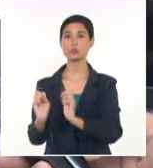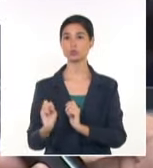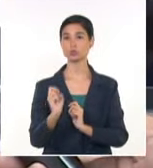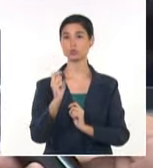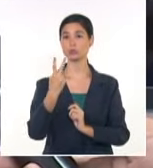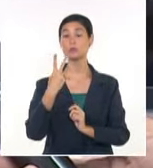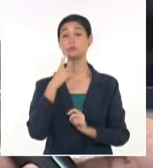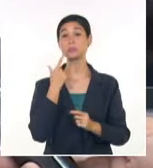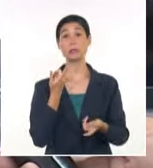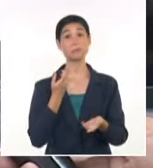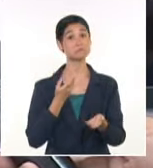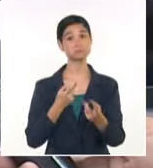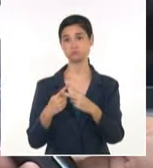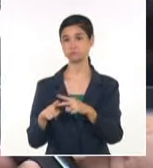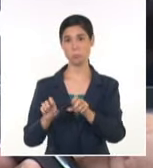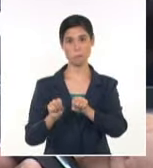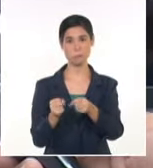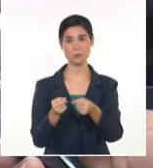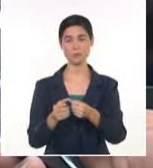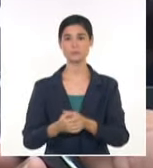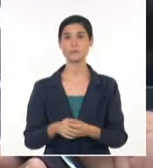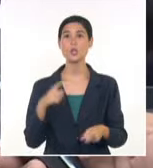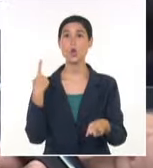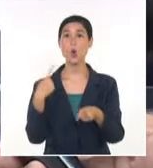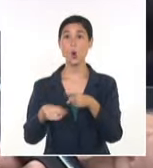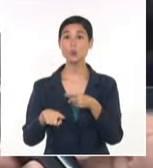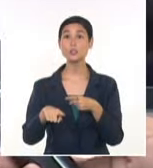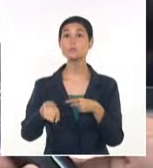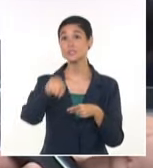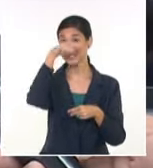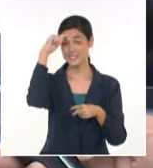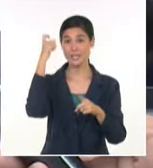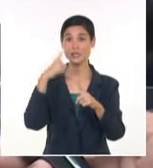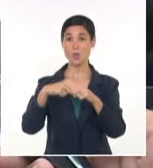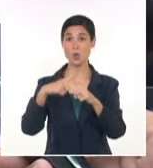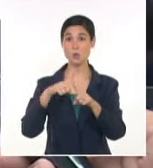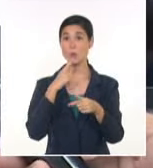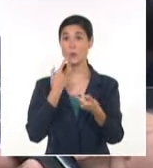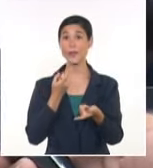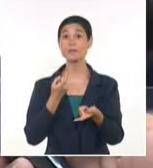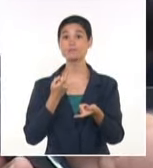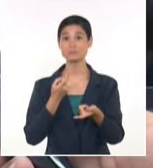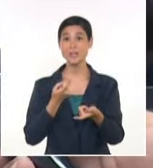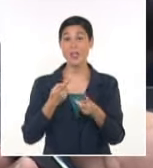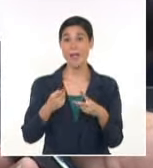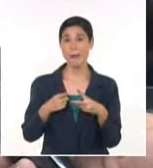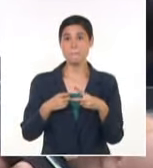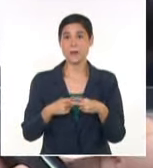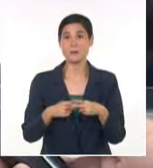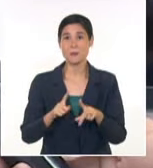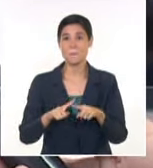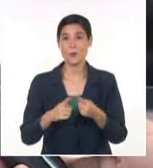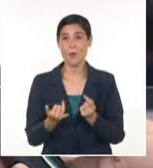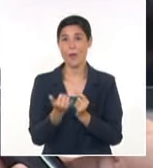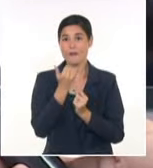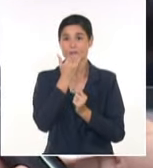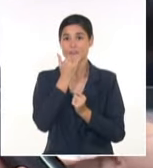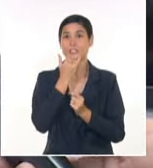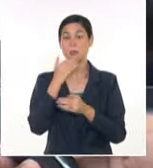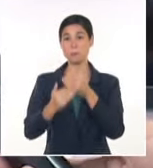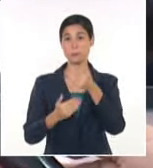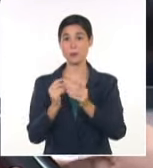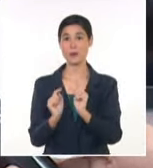La unidad número 3 es la termoeléctrica de Santa Cruz, que está en proceso de enfriamiento por la salida que tuvo. Y la unidad número 5 de